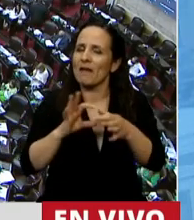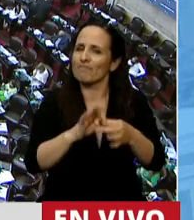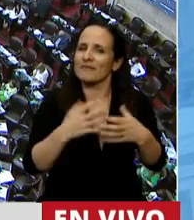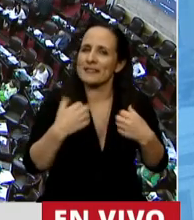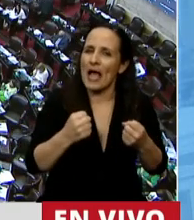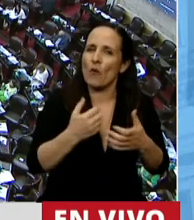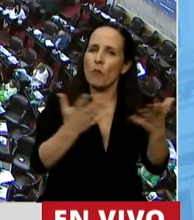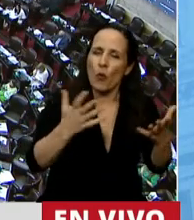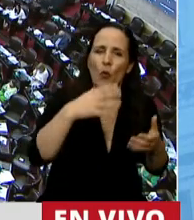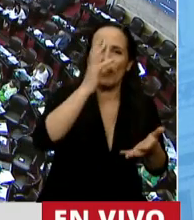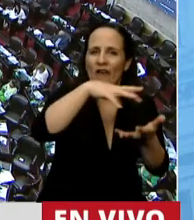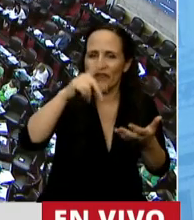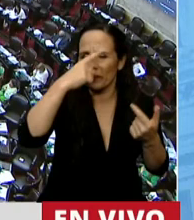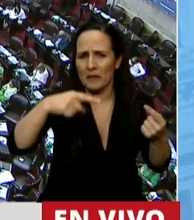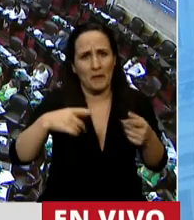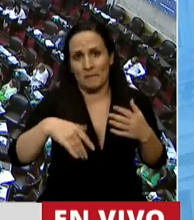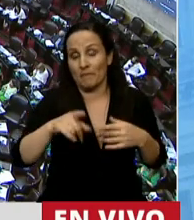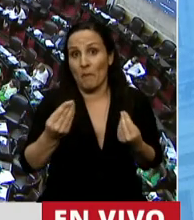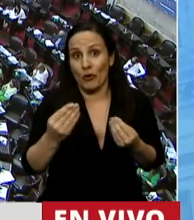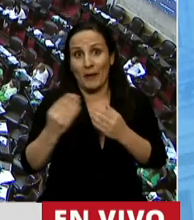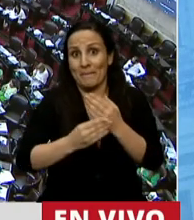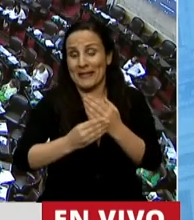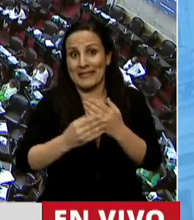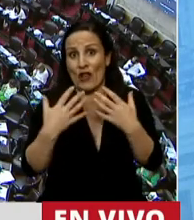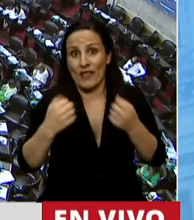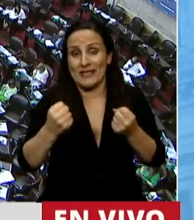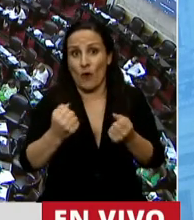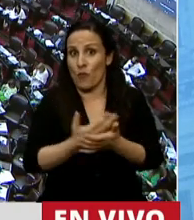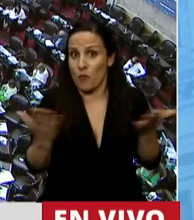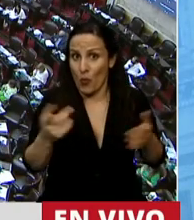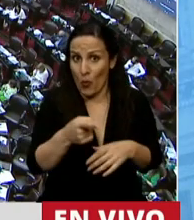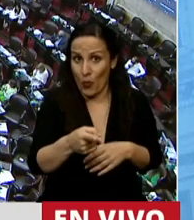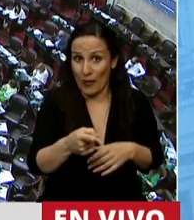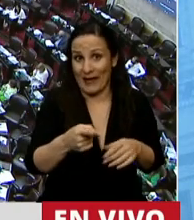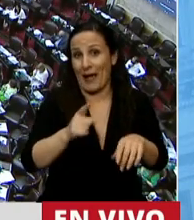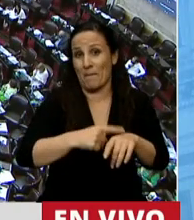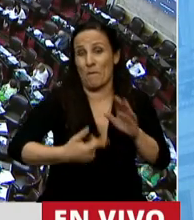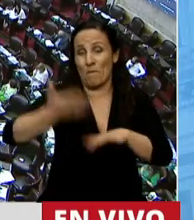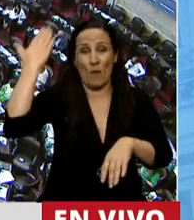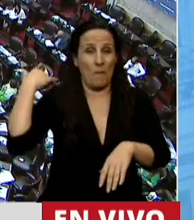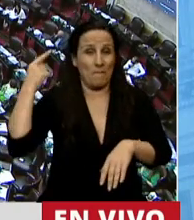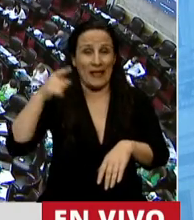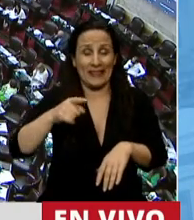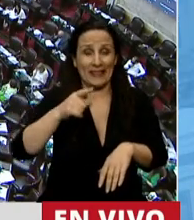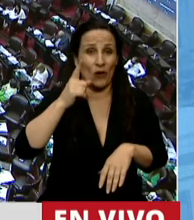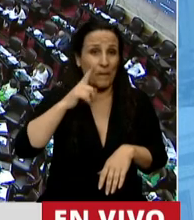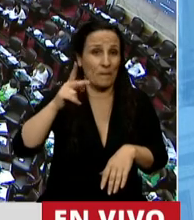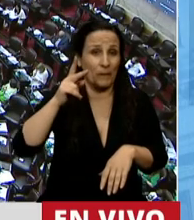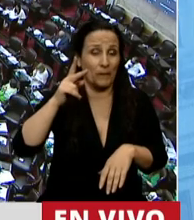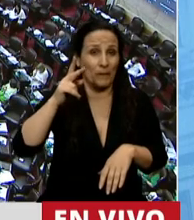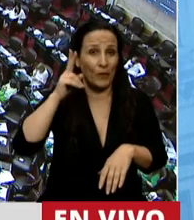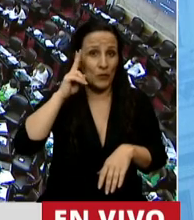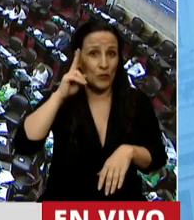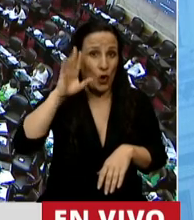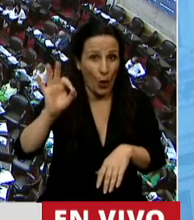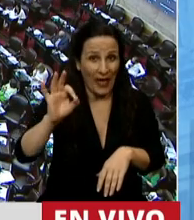tan grave como el de la pandemia, porque el Ministerio de Salud Pública, que fue desmantelado realmente en el año 90 con